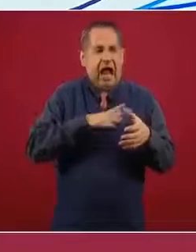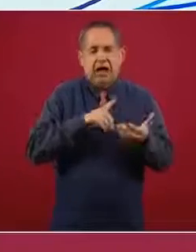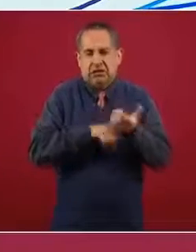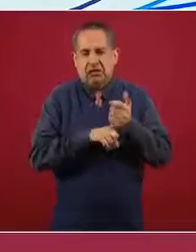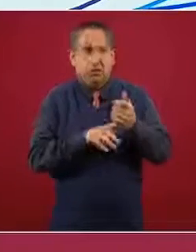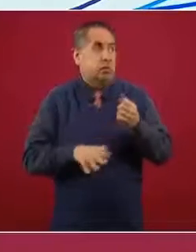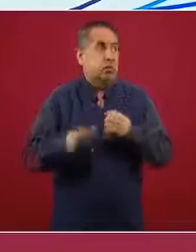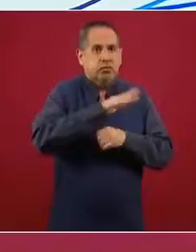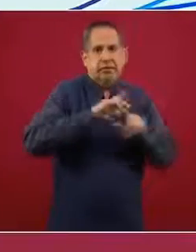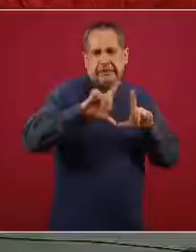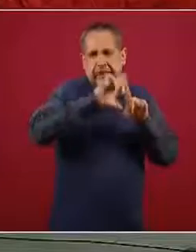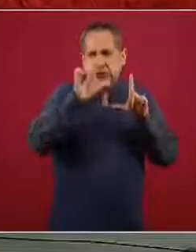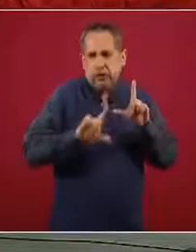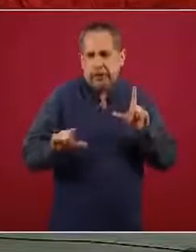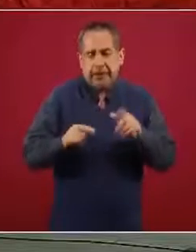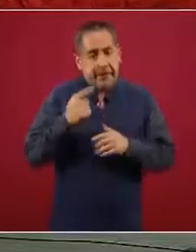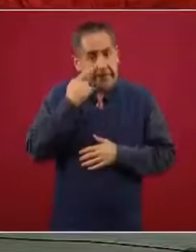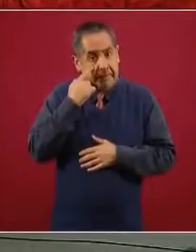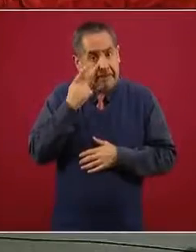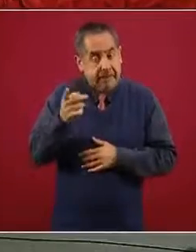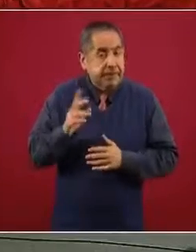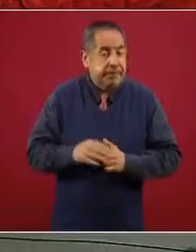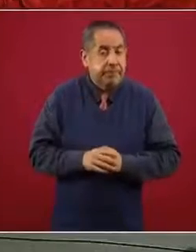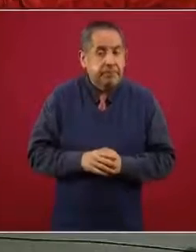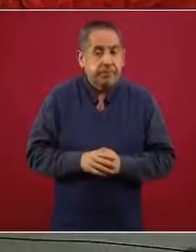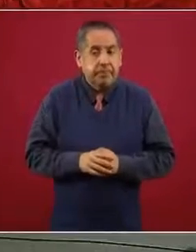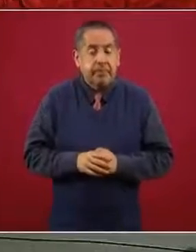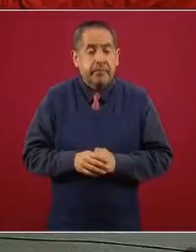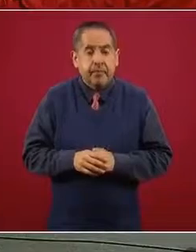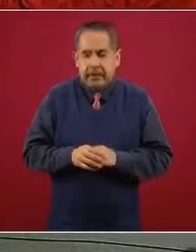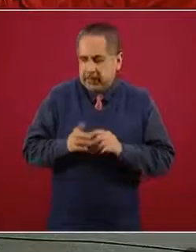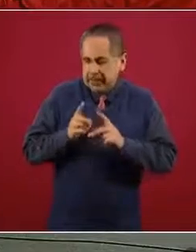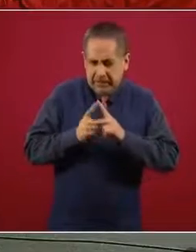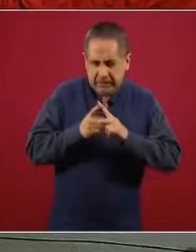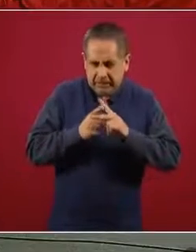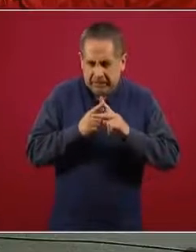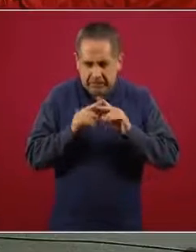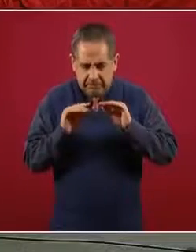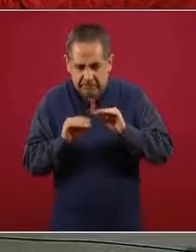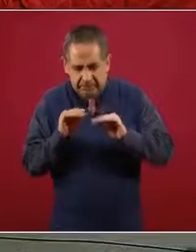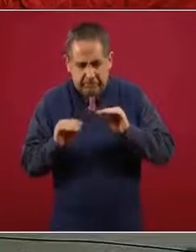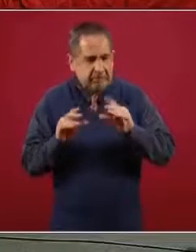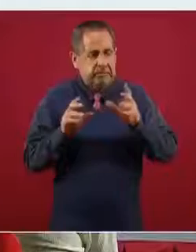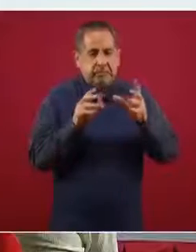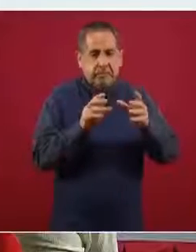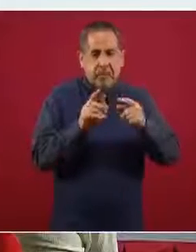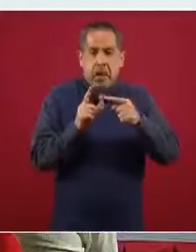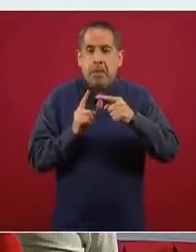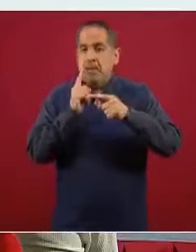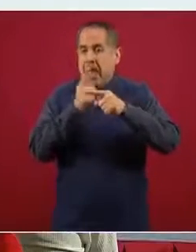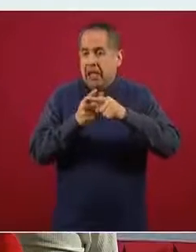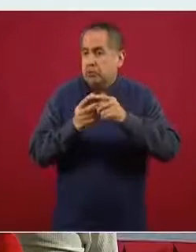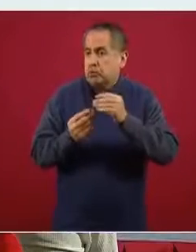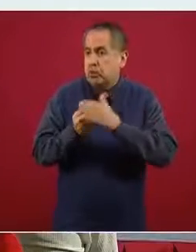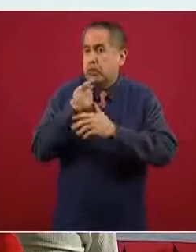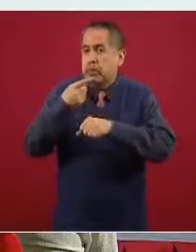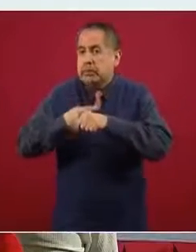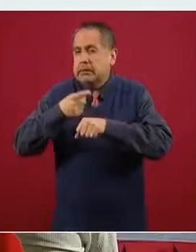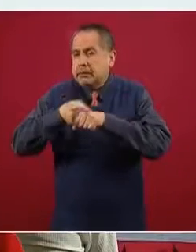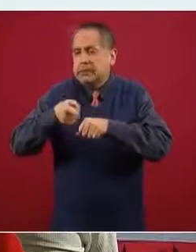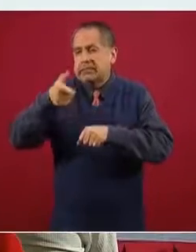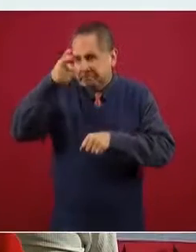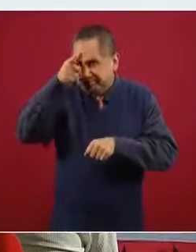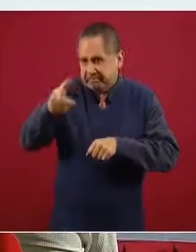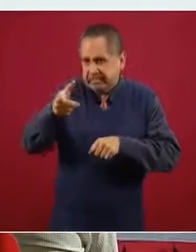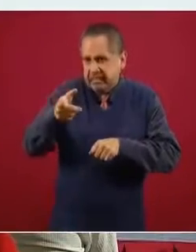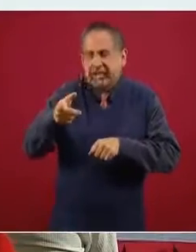a nivel nacional. Y vean ustedes que aplicando esta fórmula, o aún sumando los casos aún estimados